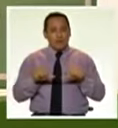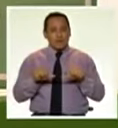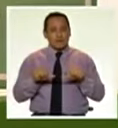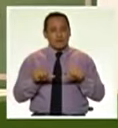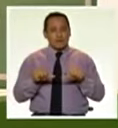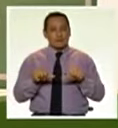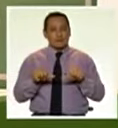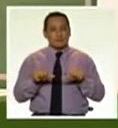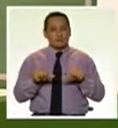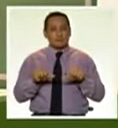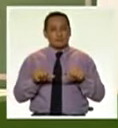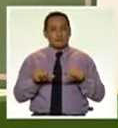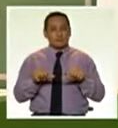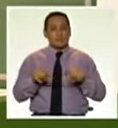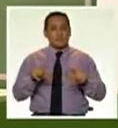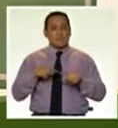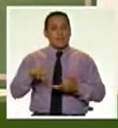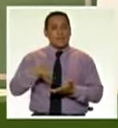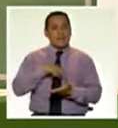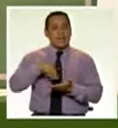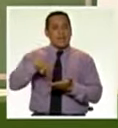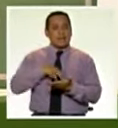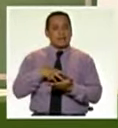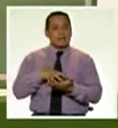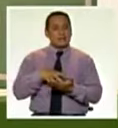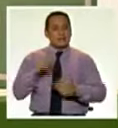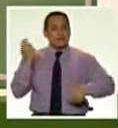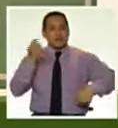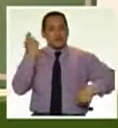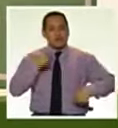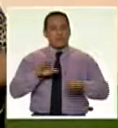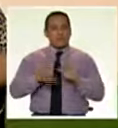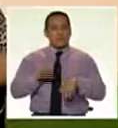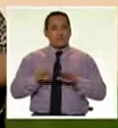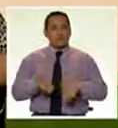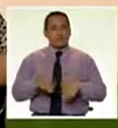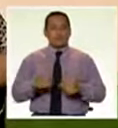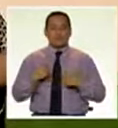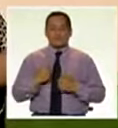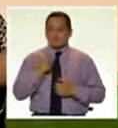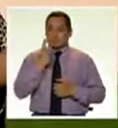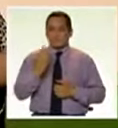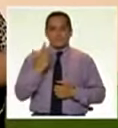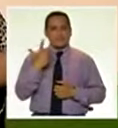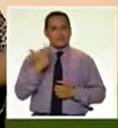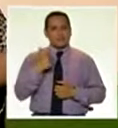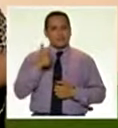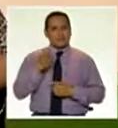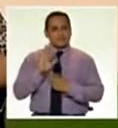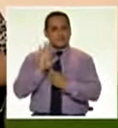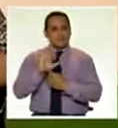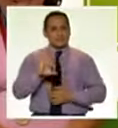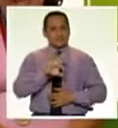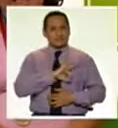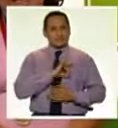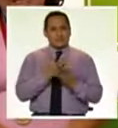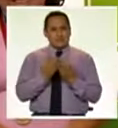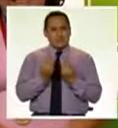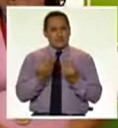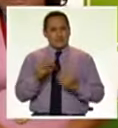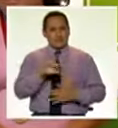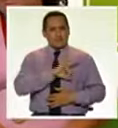de danzas, folclor y percusión. Tenemos a tres buenos representantes el día de hoy. ¡Qué cantidad de